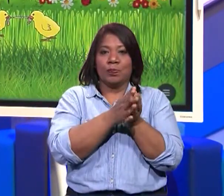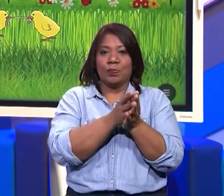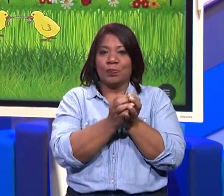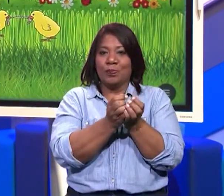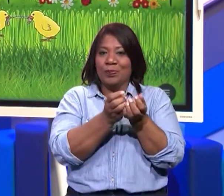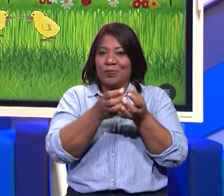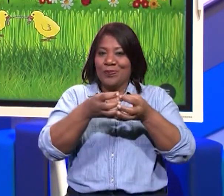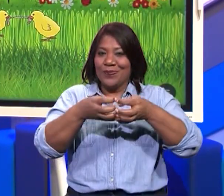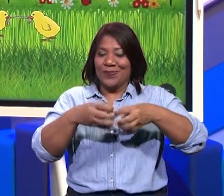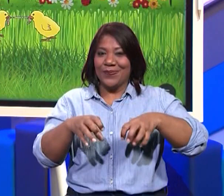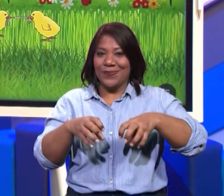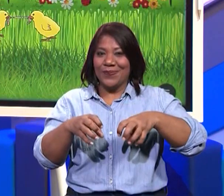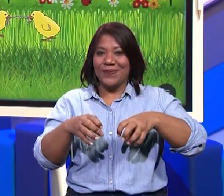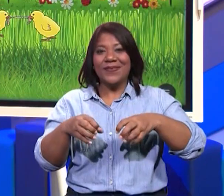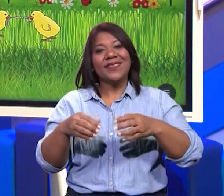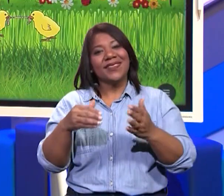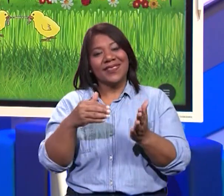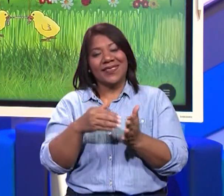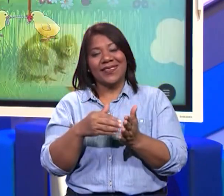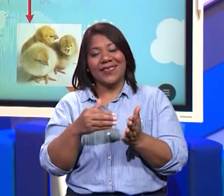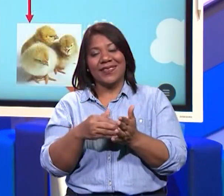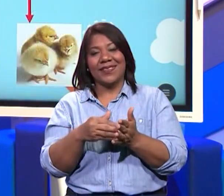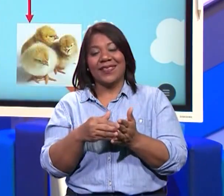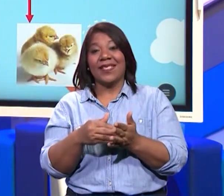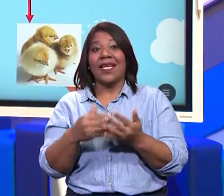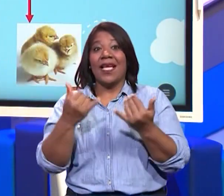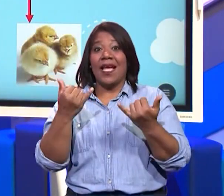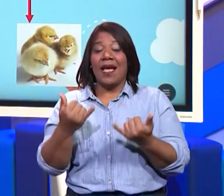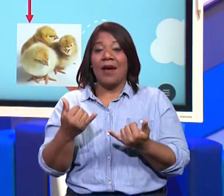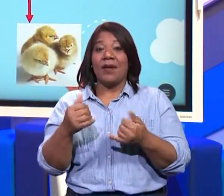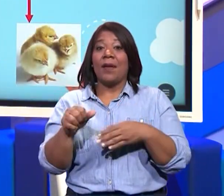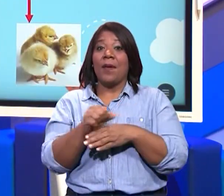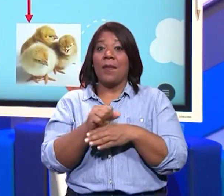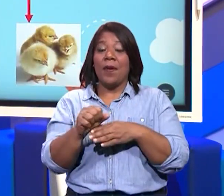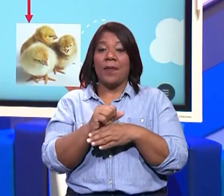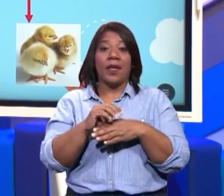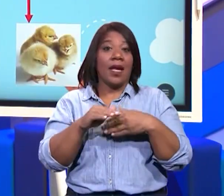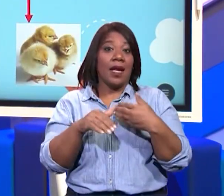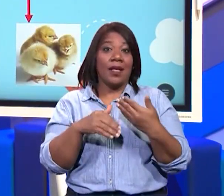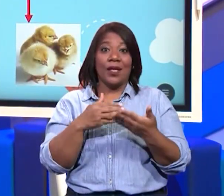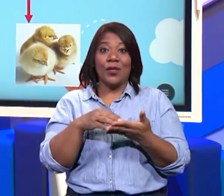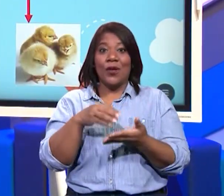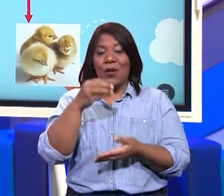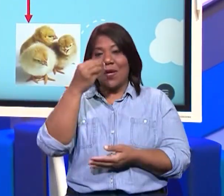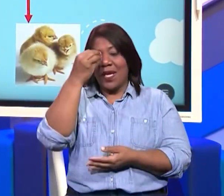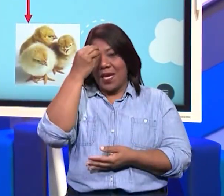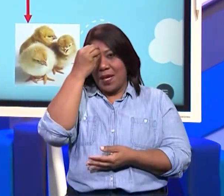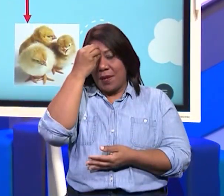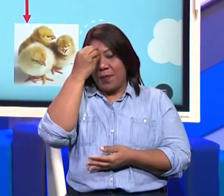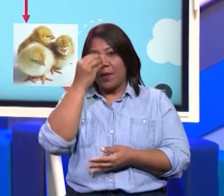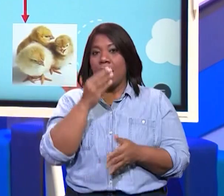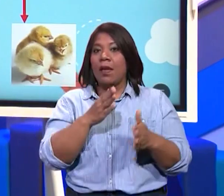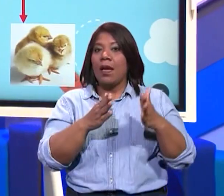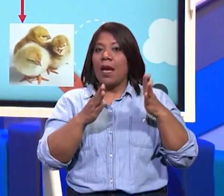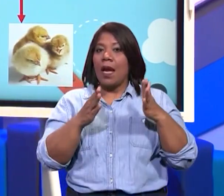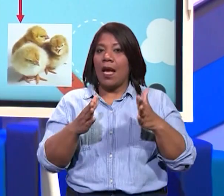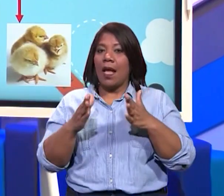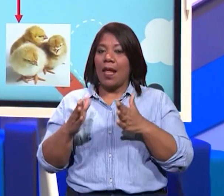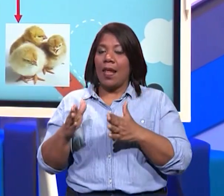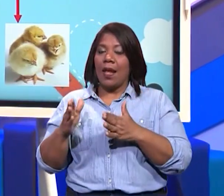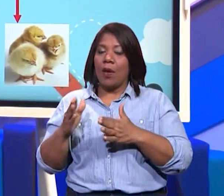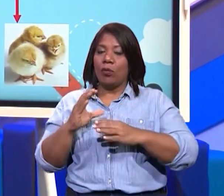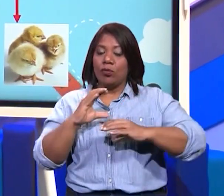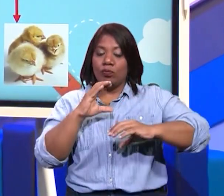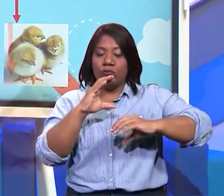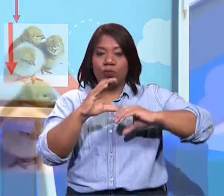se repite. ¡Qué interesante! Vamos ahora a poner en práctica lo que hemos aprendido y ordenemos cada una de las